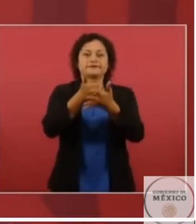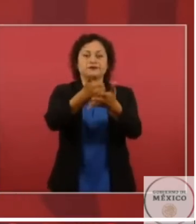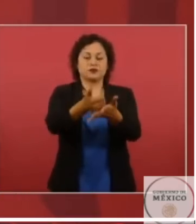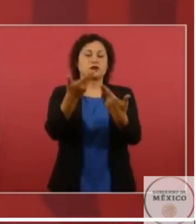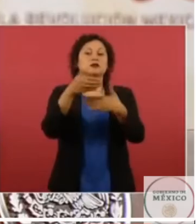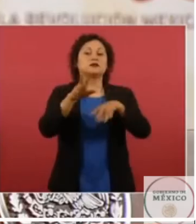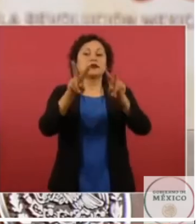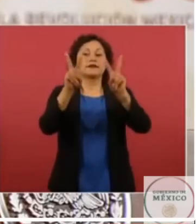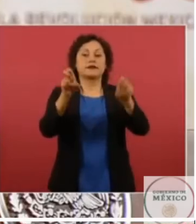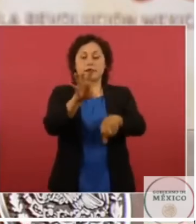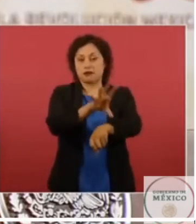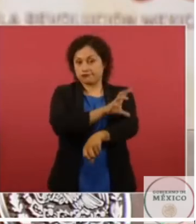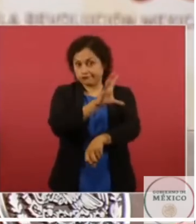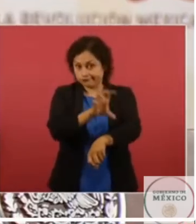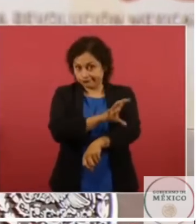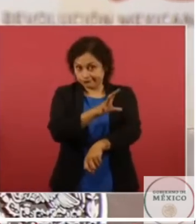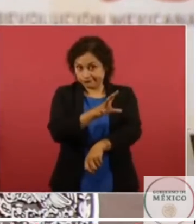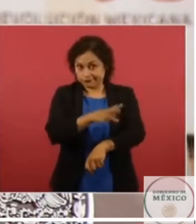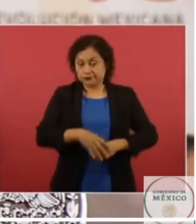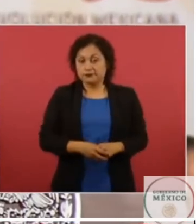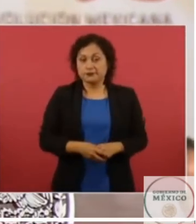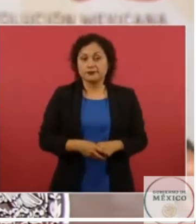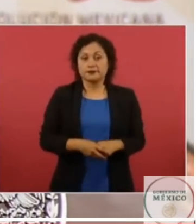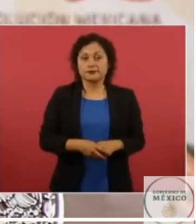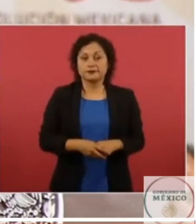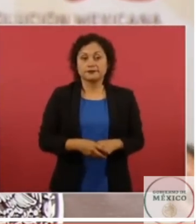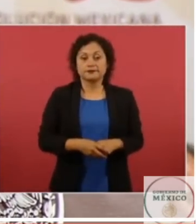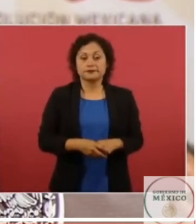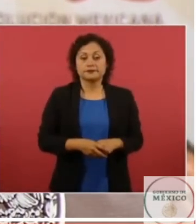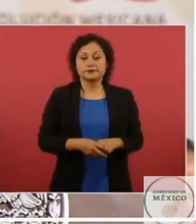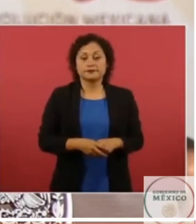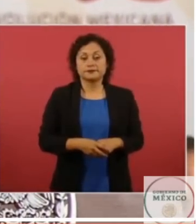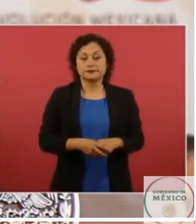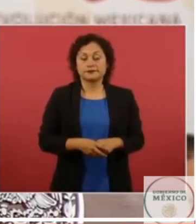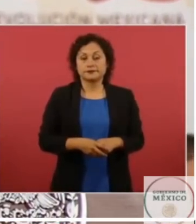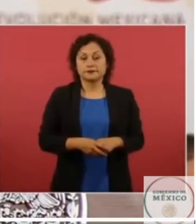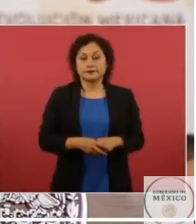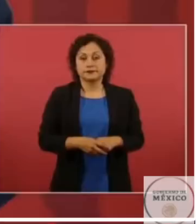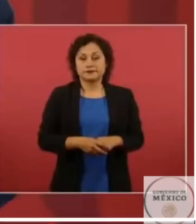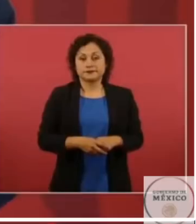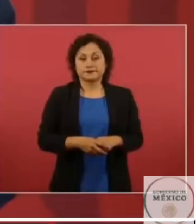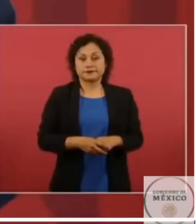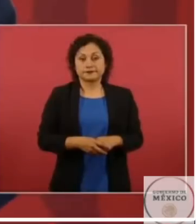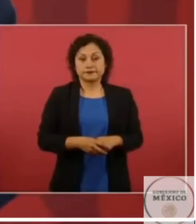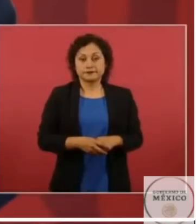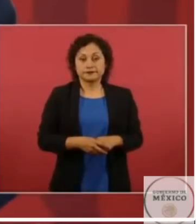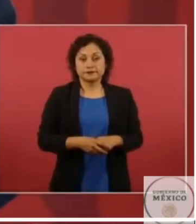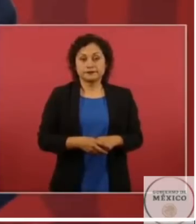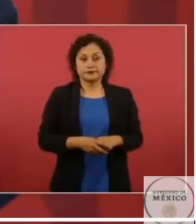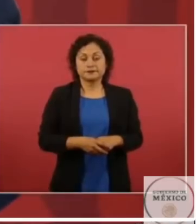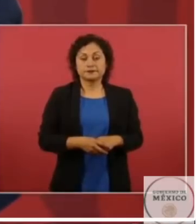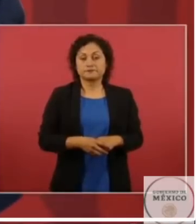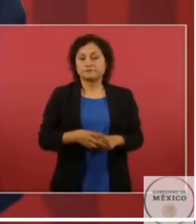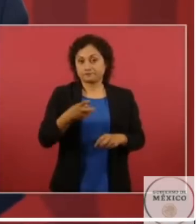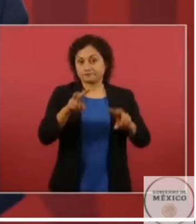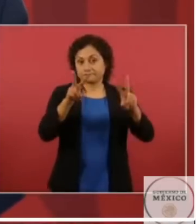un personaje que se ha dedicado a su estilo a criticar al presidente López Obrador. Hoy